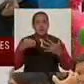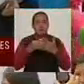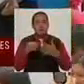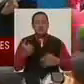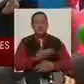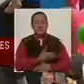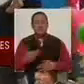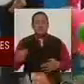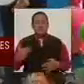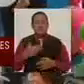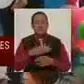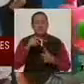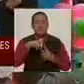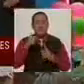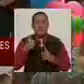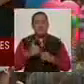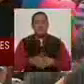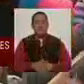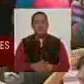nación.